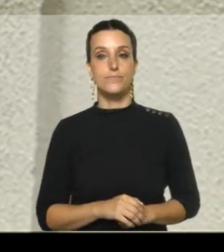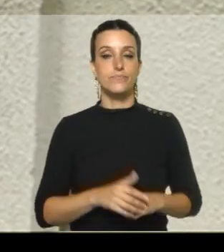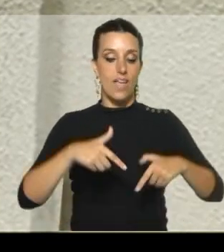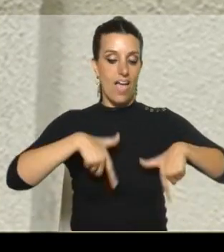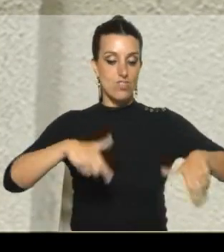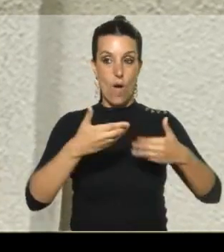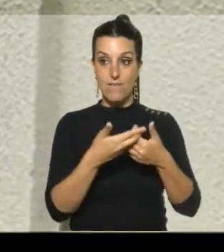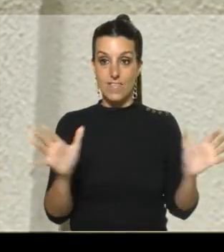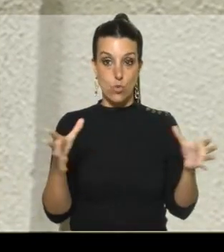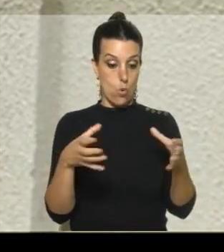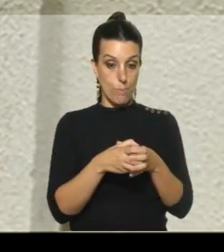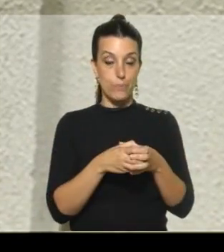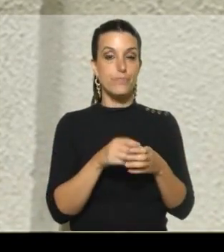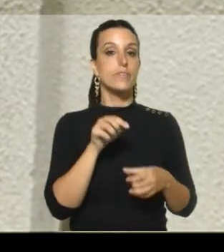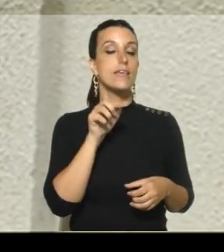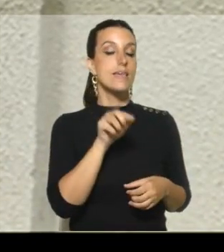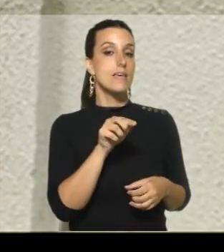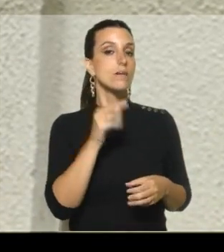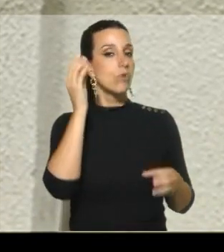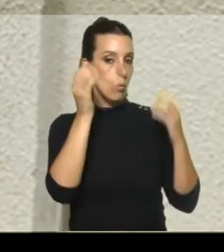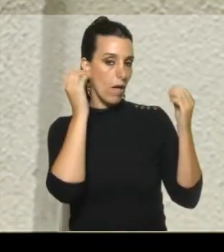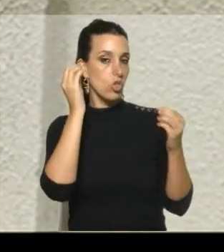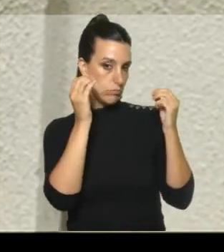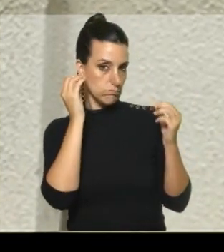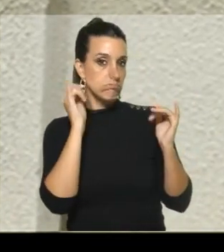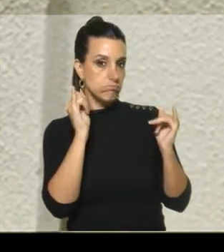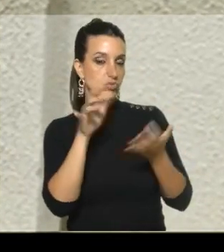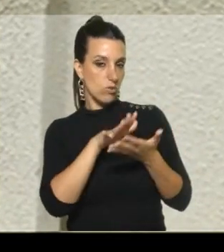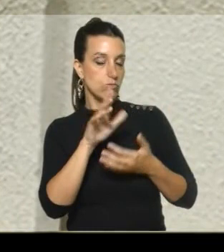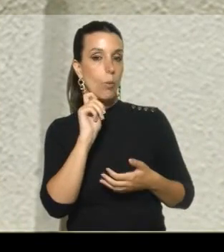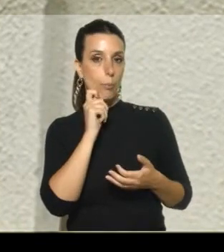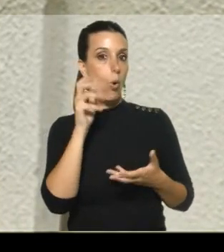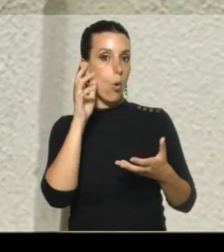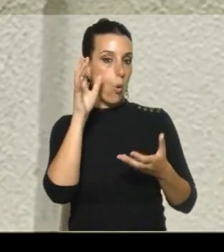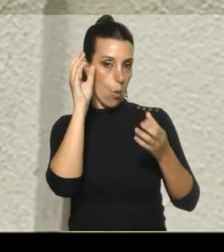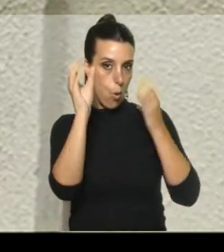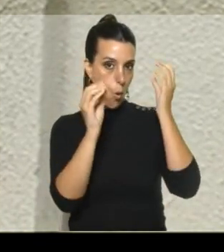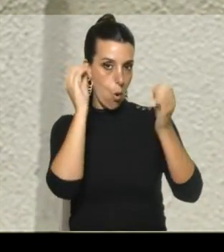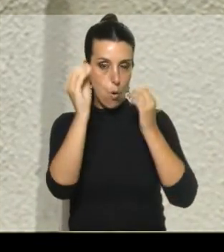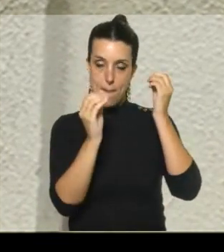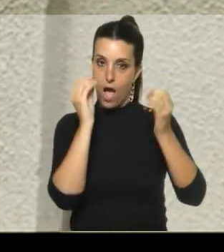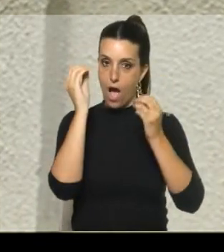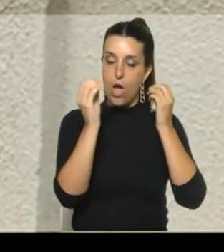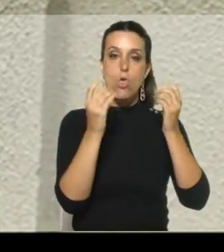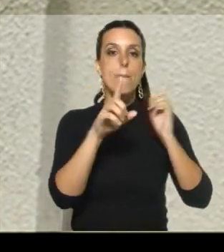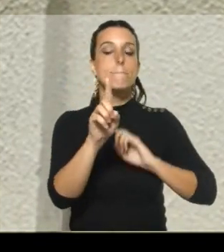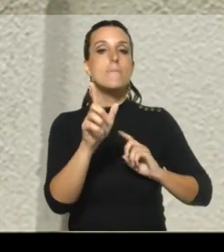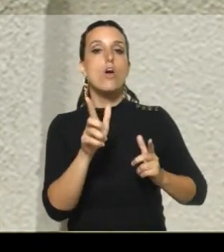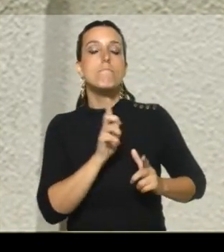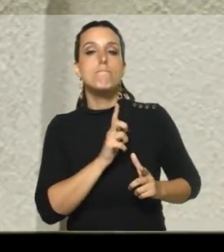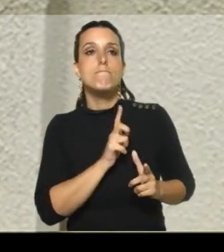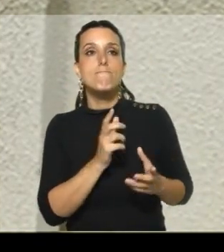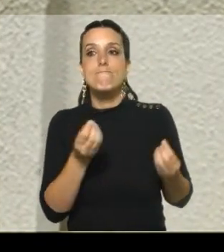Abierto como tal está preocupado por esta situación, pero tenemos que esperar a ver